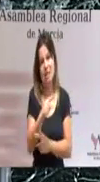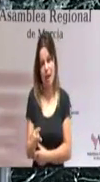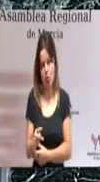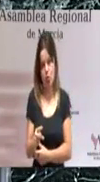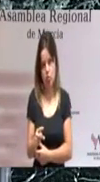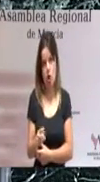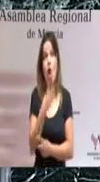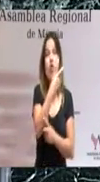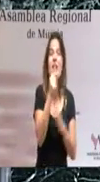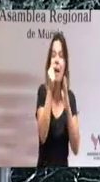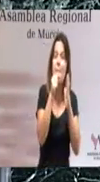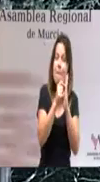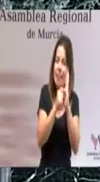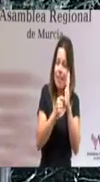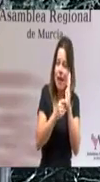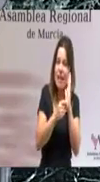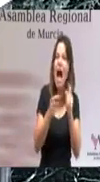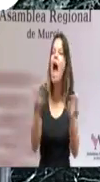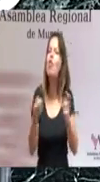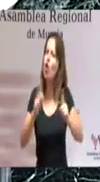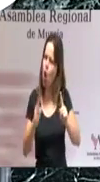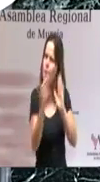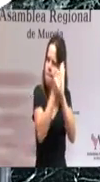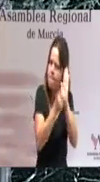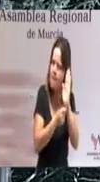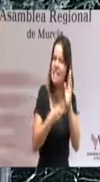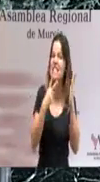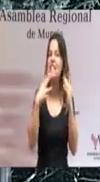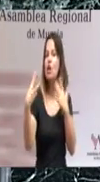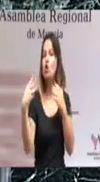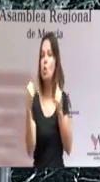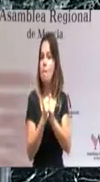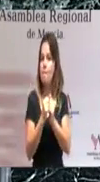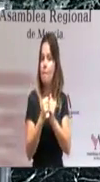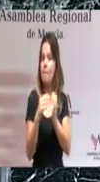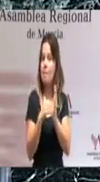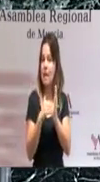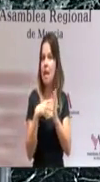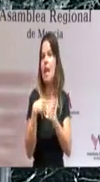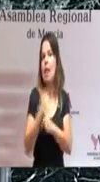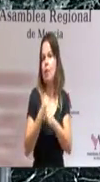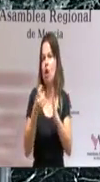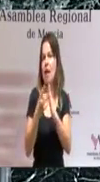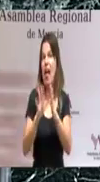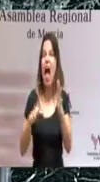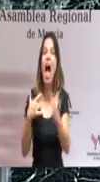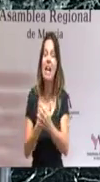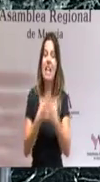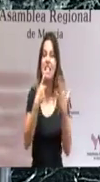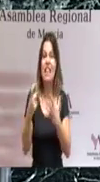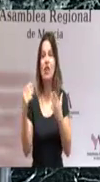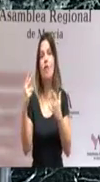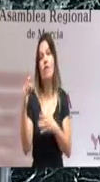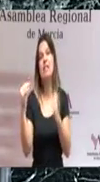200 medidas, que no anuncios, 78.000 empleos de calidad hasta llegar a los 620.000